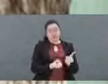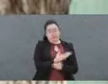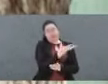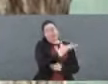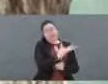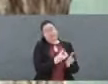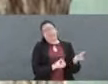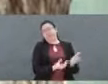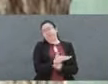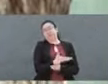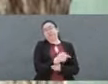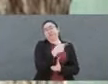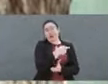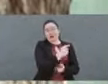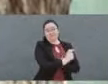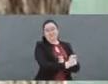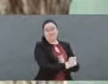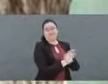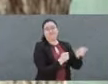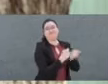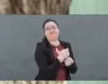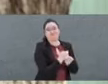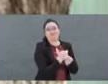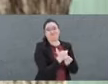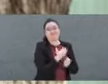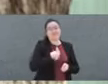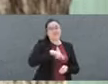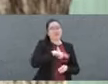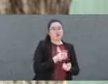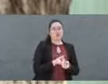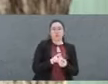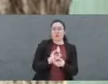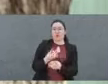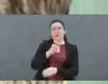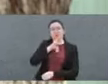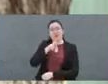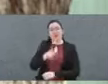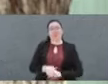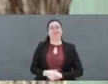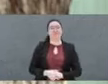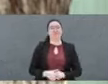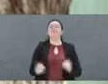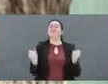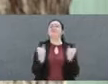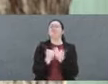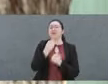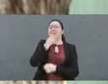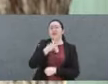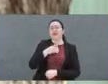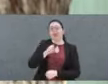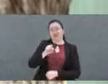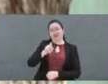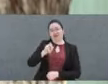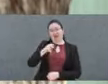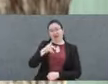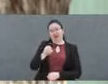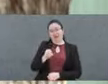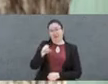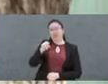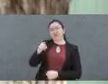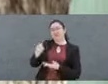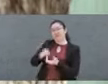pueda distribuir de mejor manera el agua. Me decía Sergio, que es también del sistema de aguas de la Ciudad de México,